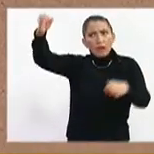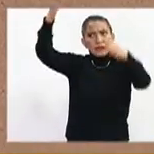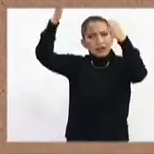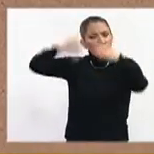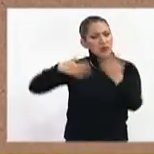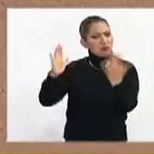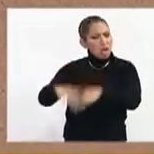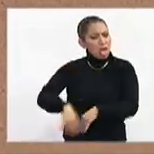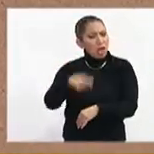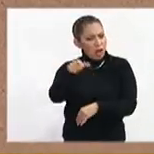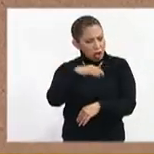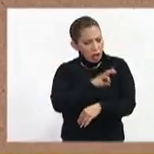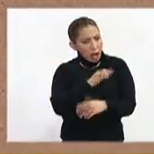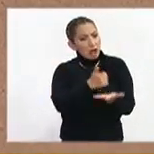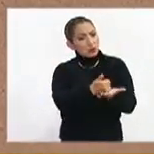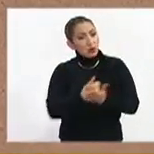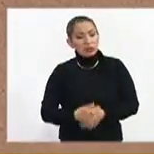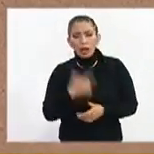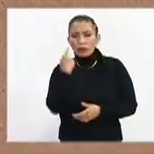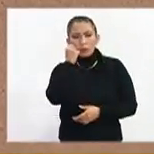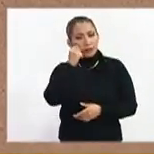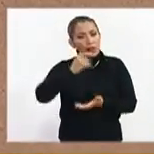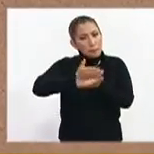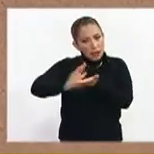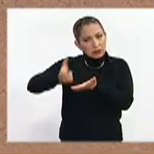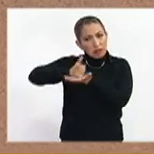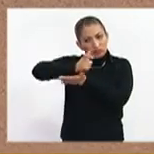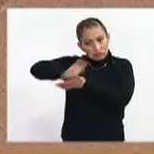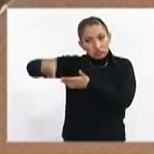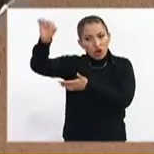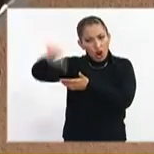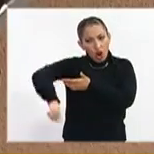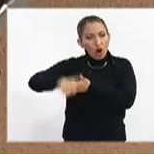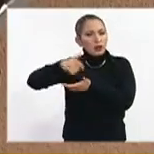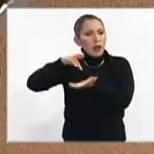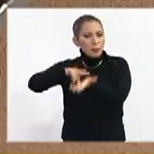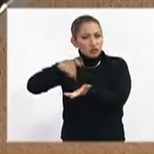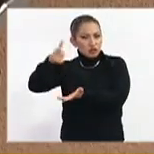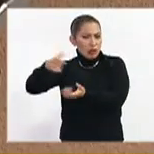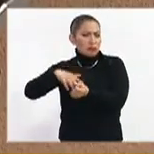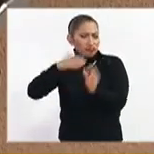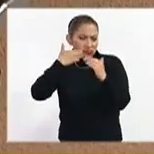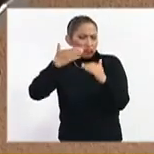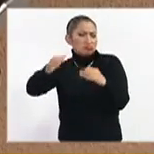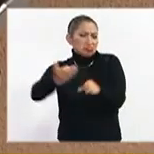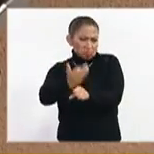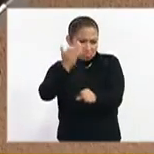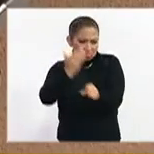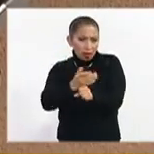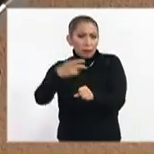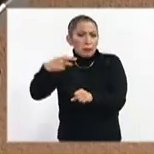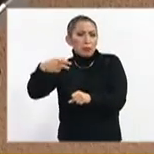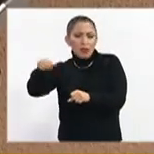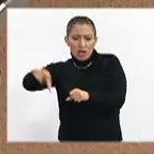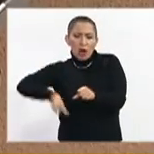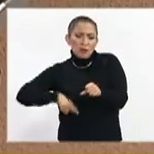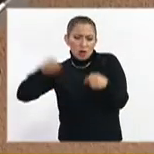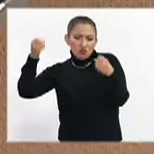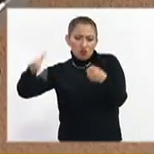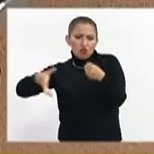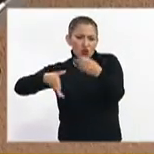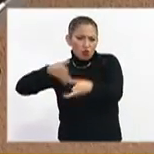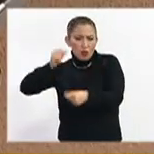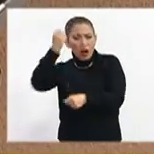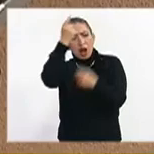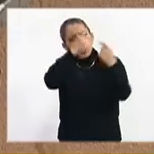allá de las ayudas económicas, que son más inmediatas, que está ofreciendo el gobierno, y que en algunos